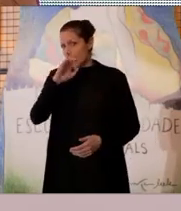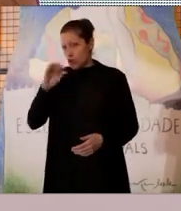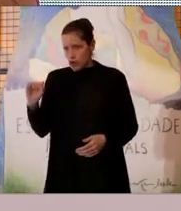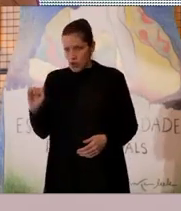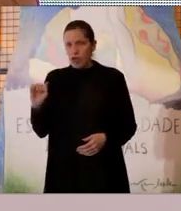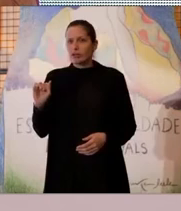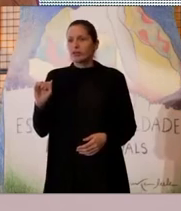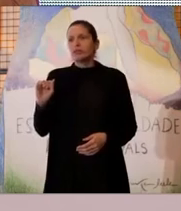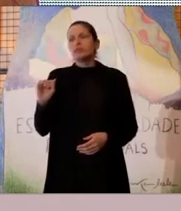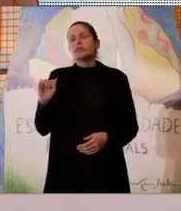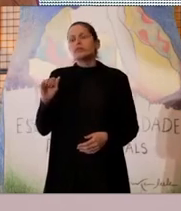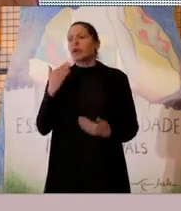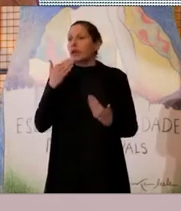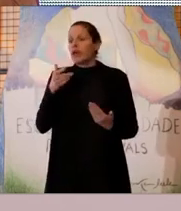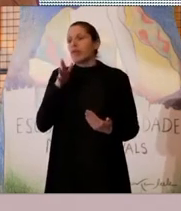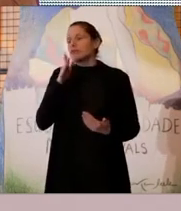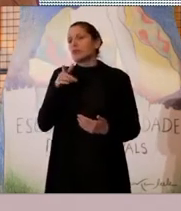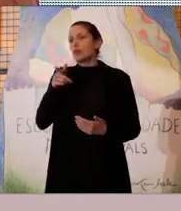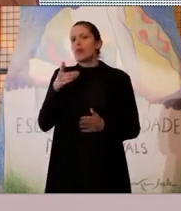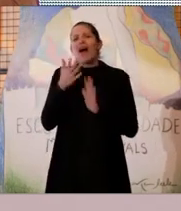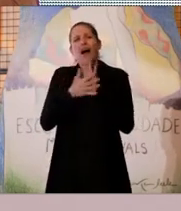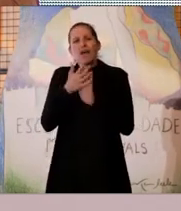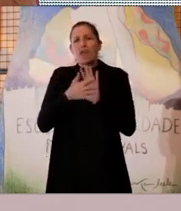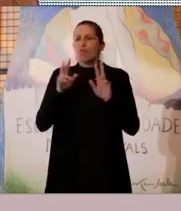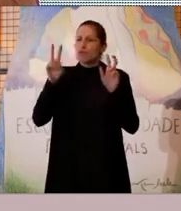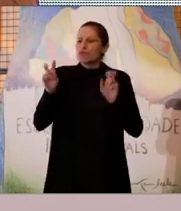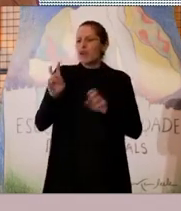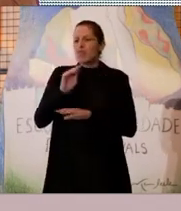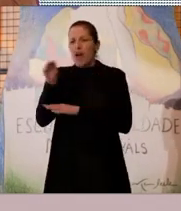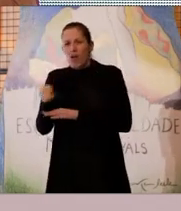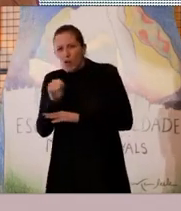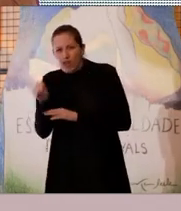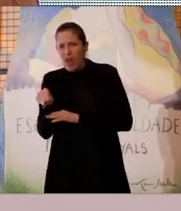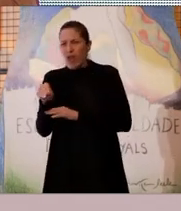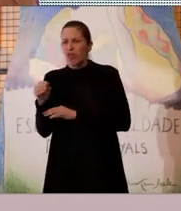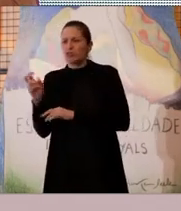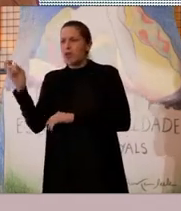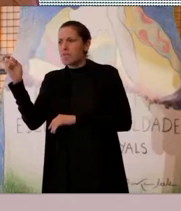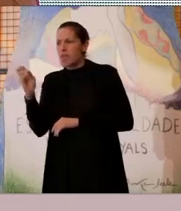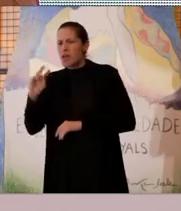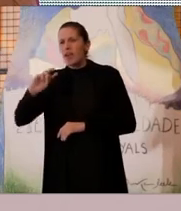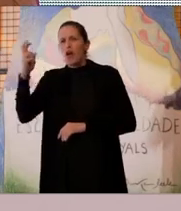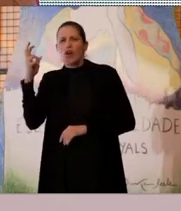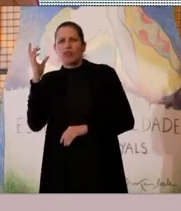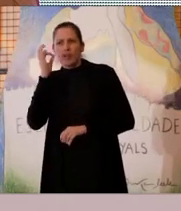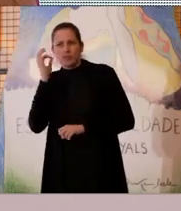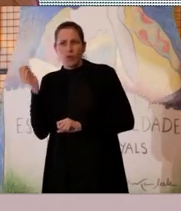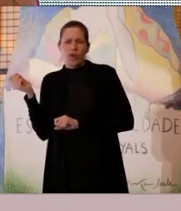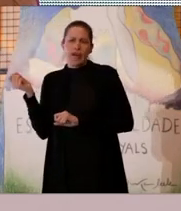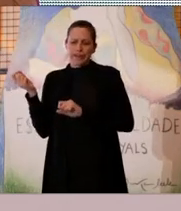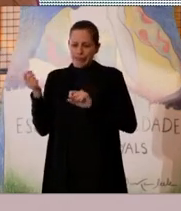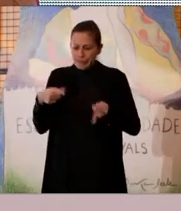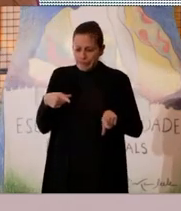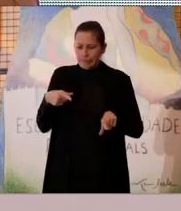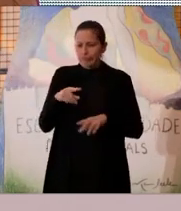cuando hablamos del tema de los cuidados y que han sido otras mujeres las que están desarrollando las